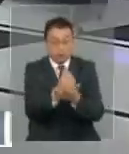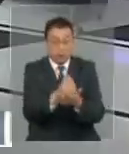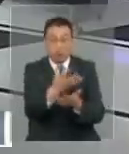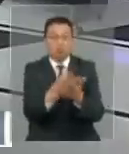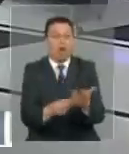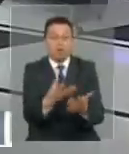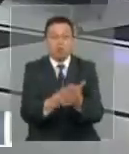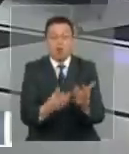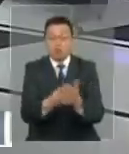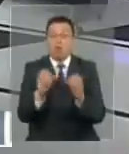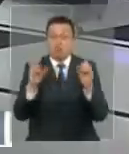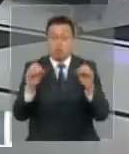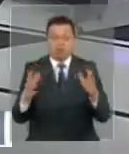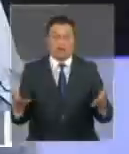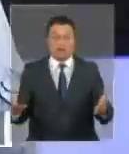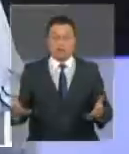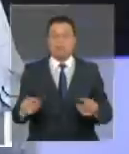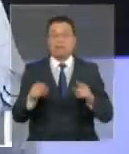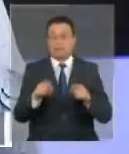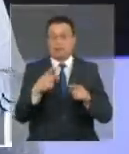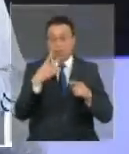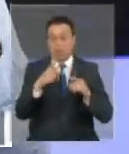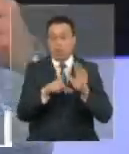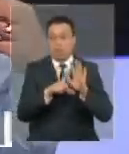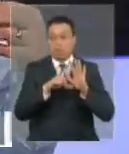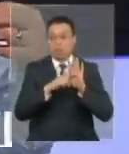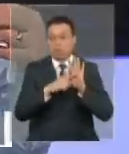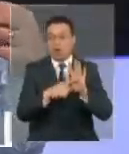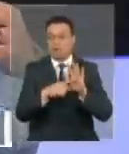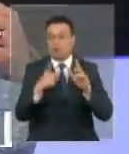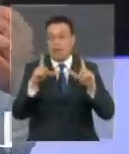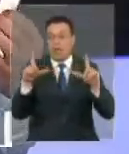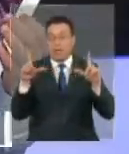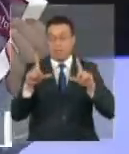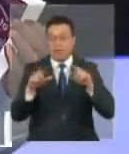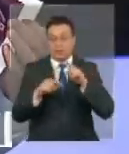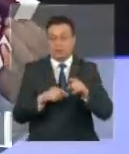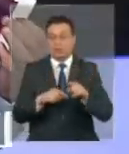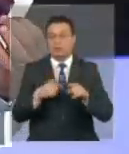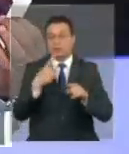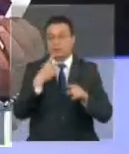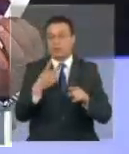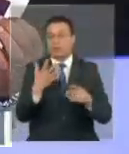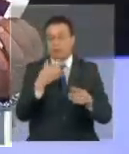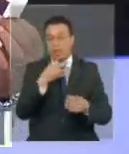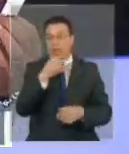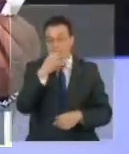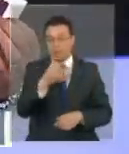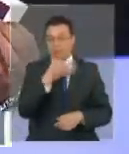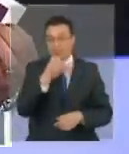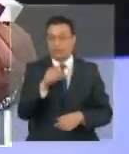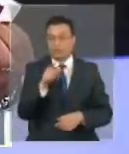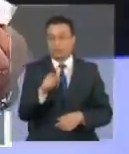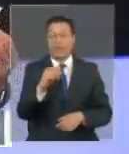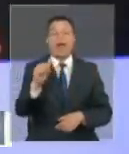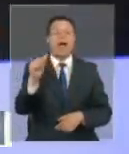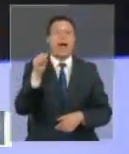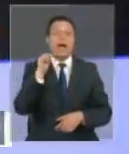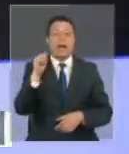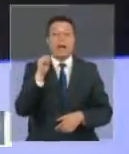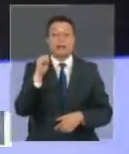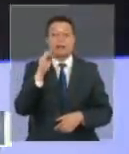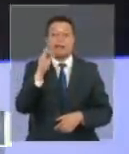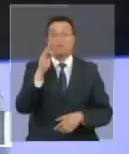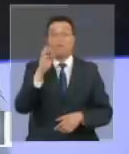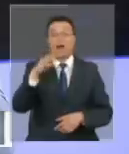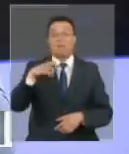están. Yo quiero mostrar esta imagen que creo que es clarificadora respecto de lo que yo estaba diciendo. Esto fue ayer en